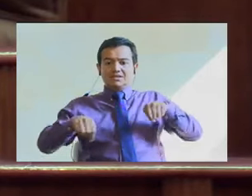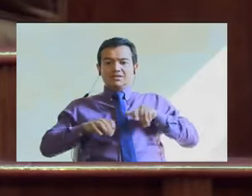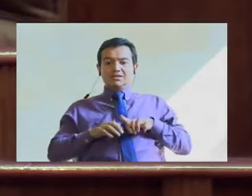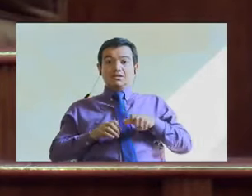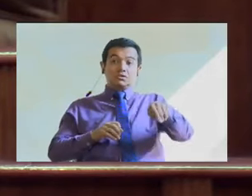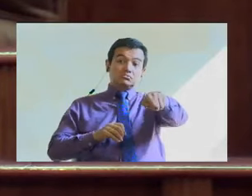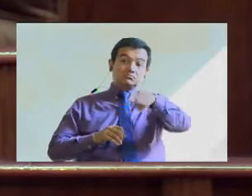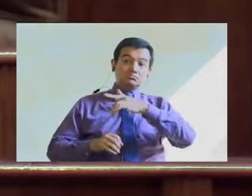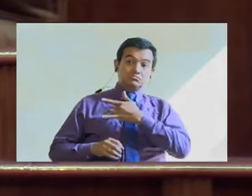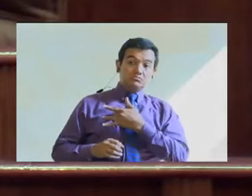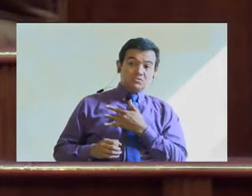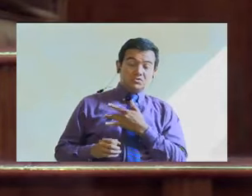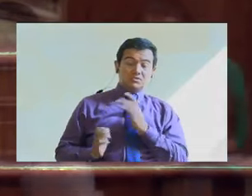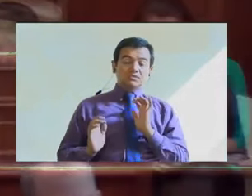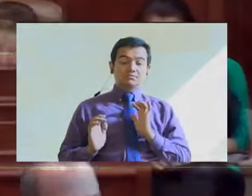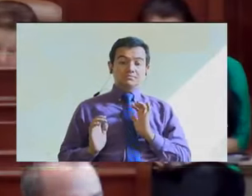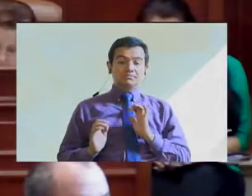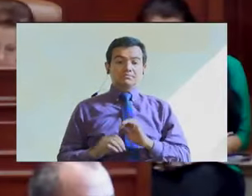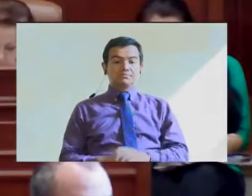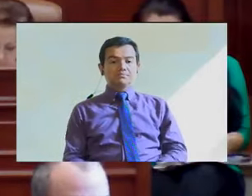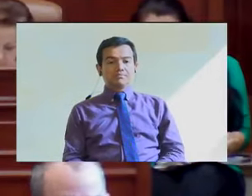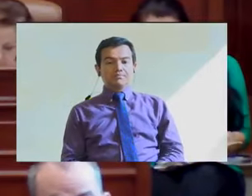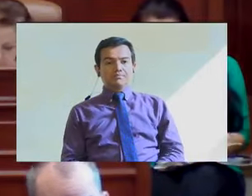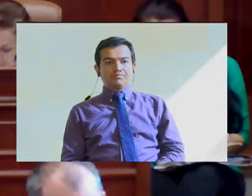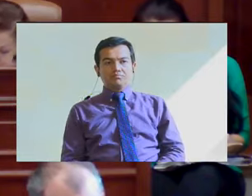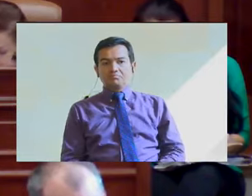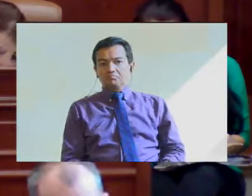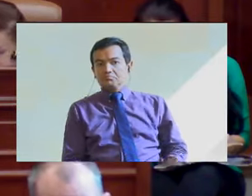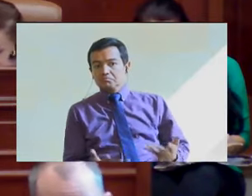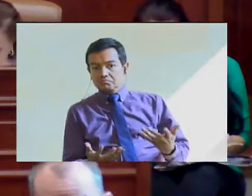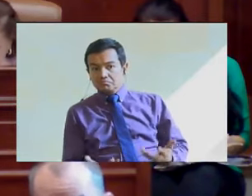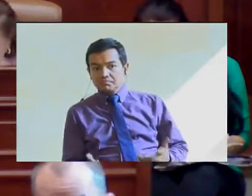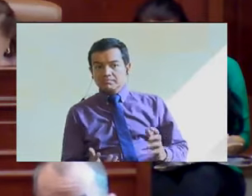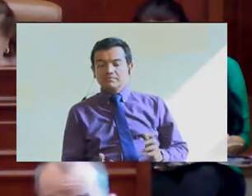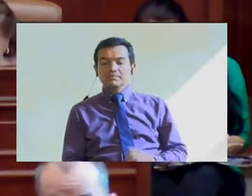usted lo considera necesario